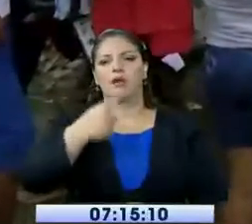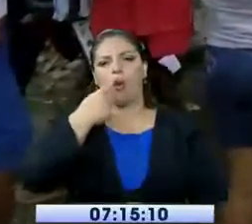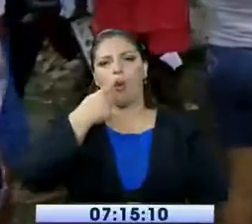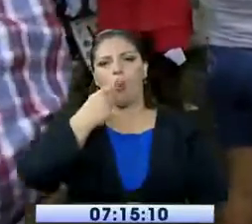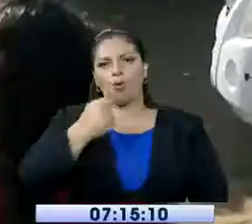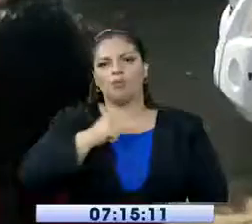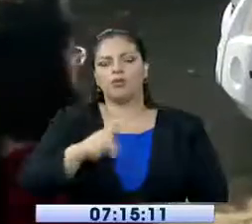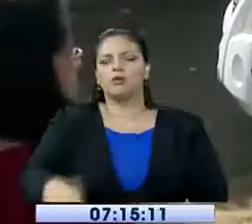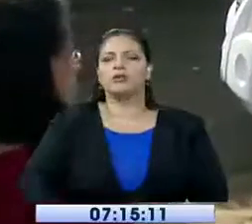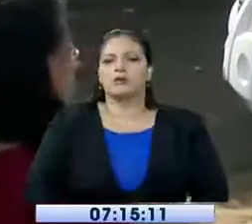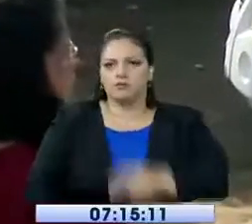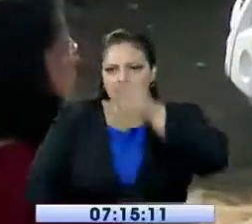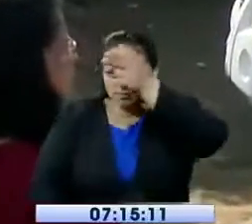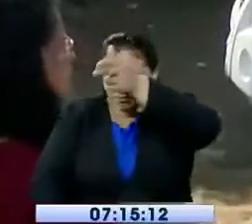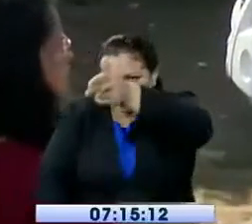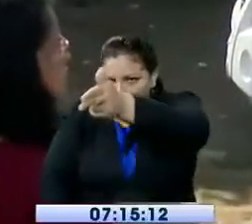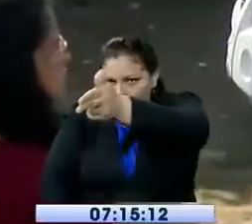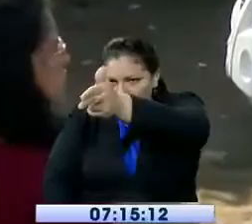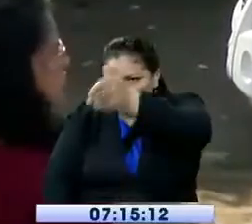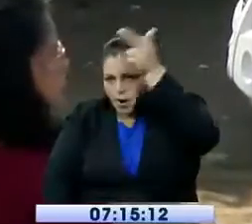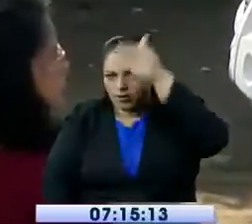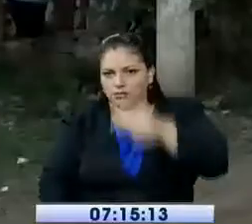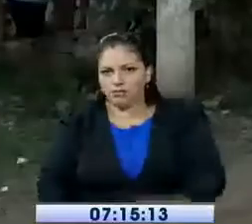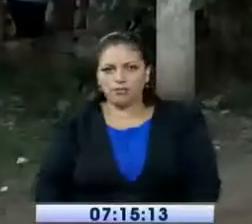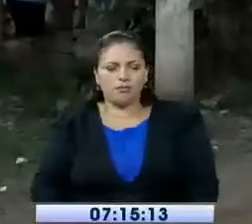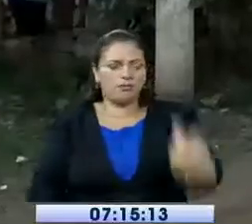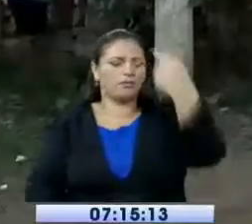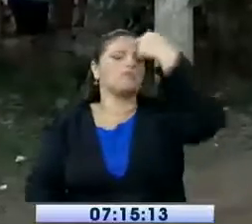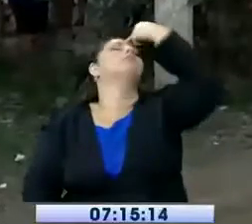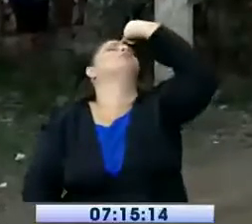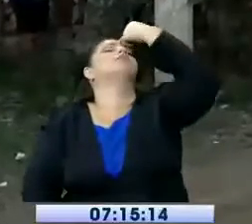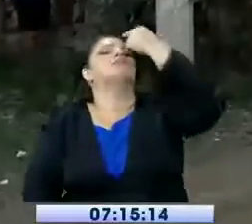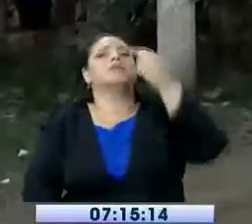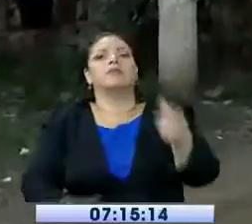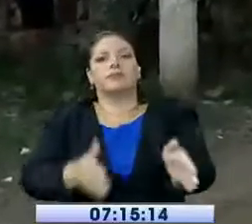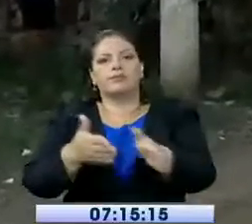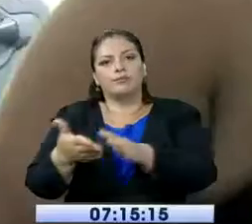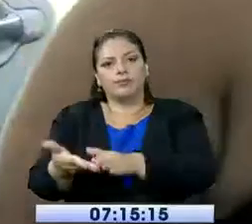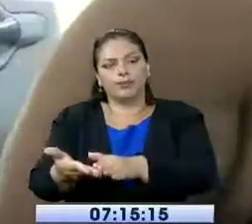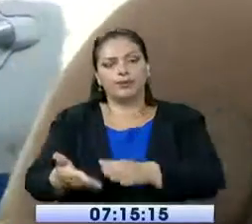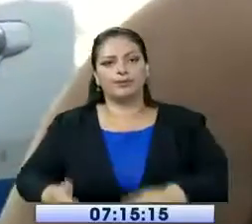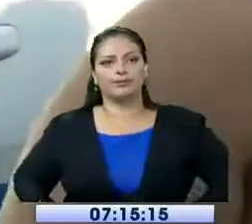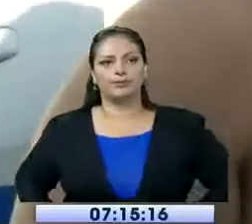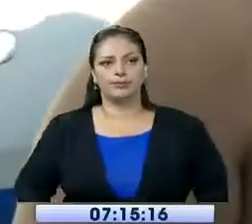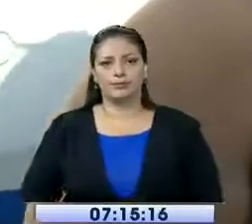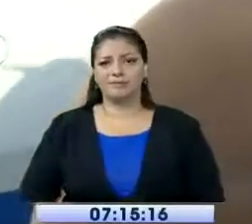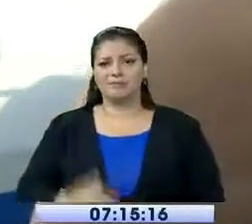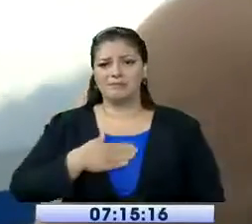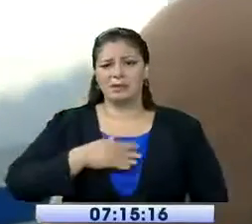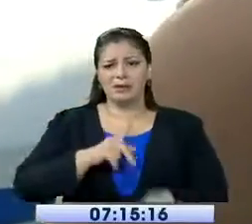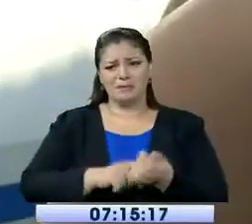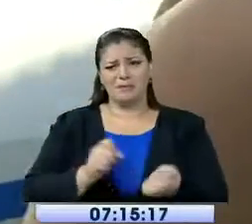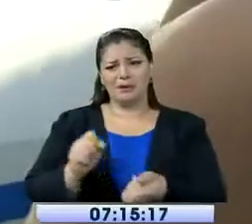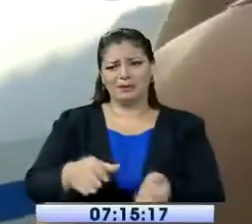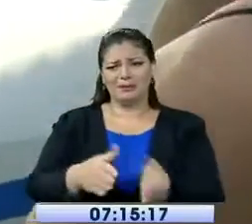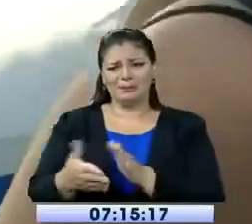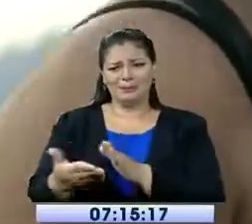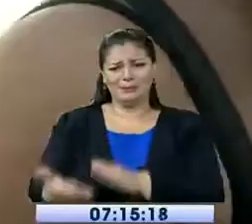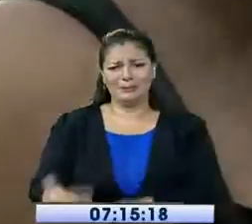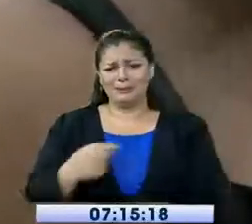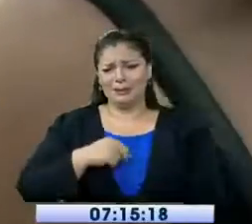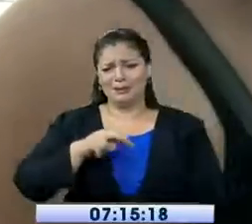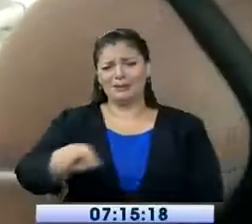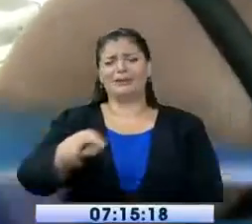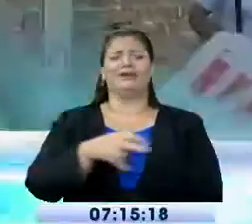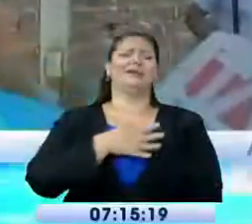en la cabeza. El hecho se suscitó en el barrio Los Ceibos, al suroeste de Machala. Mi hermano mira, está dentro, tirado al piso, le han